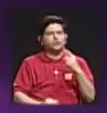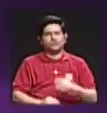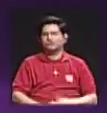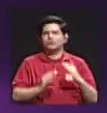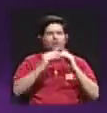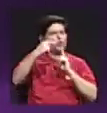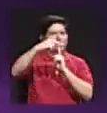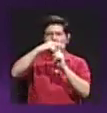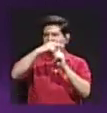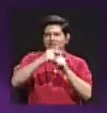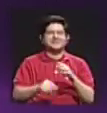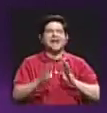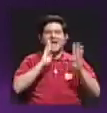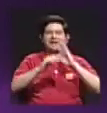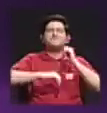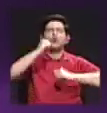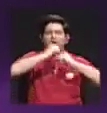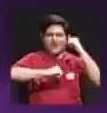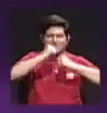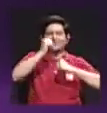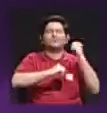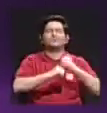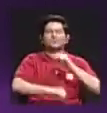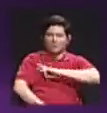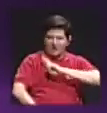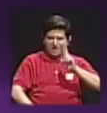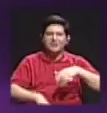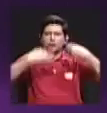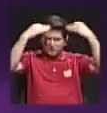de la estructura eclesiástica, que es la que viene a